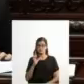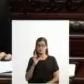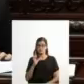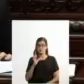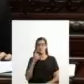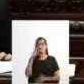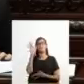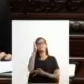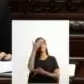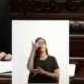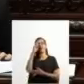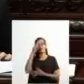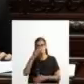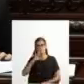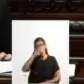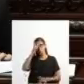bajo la bandera uruguaya